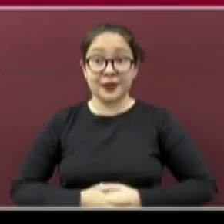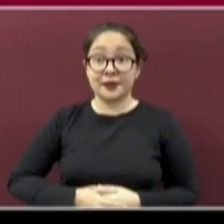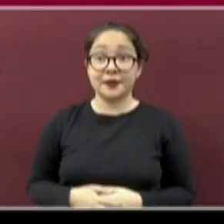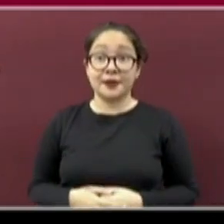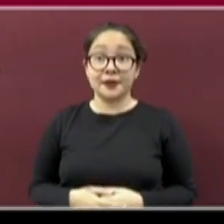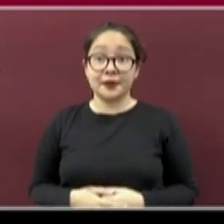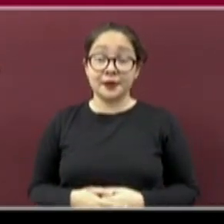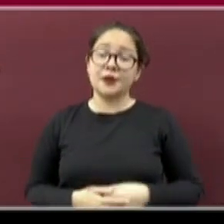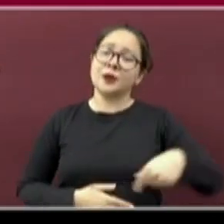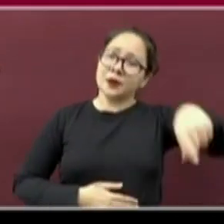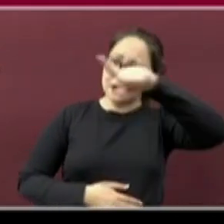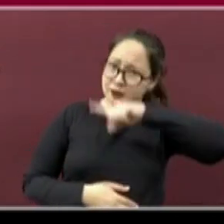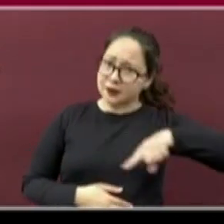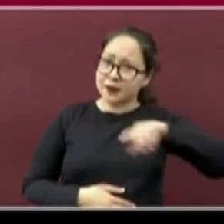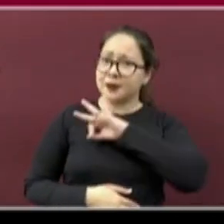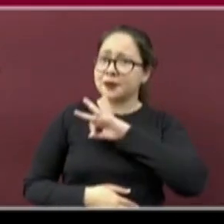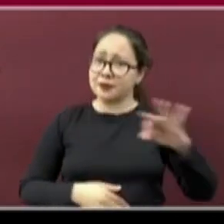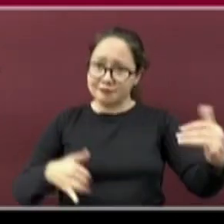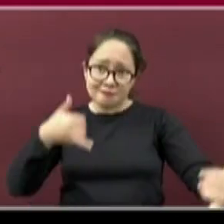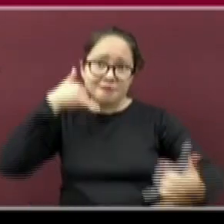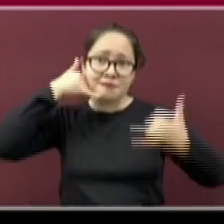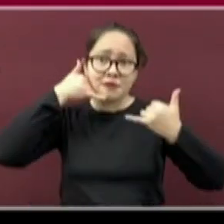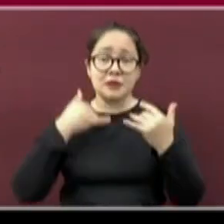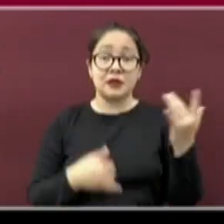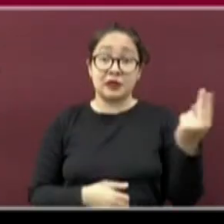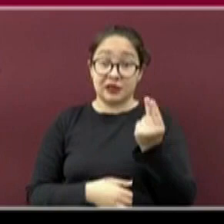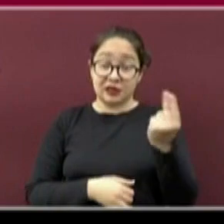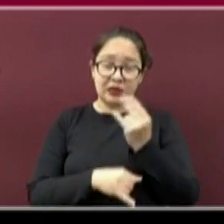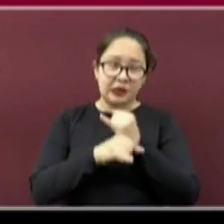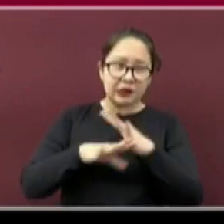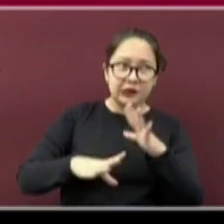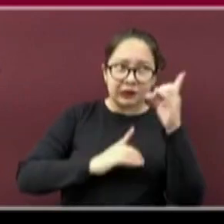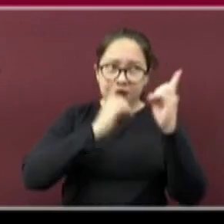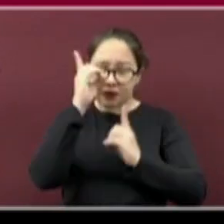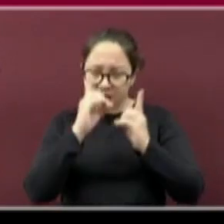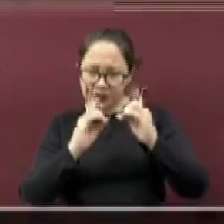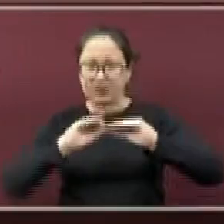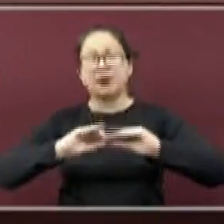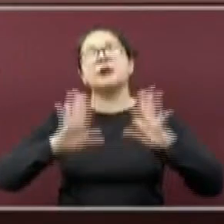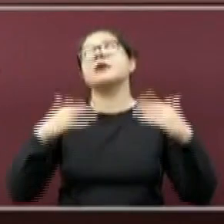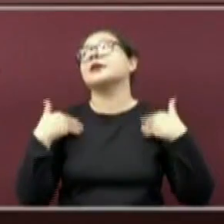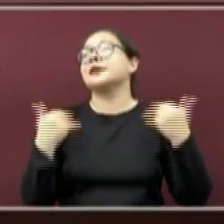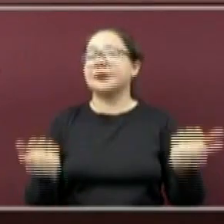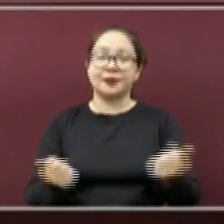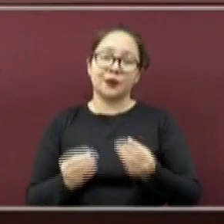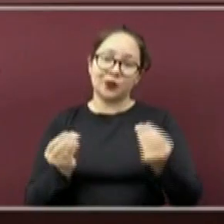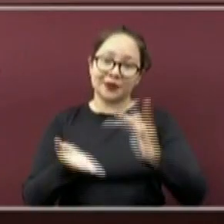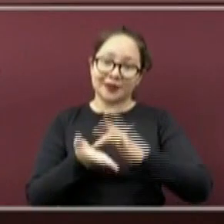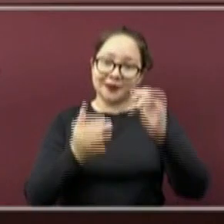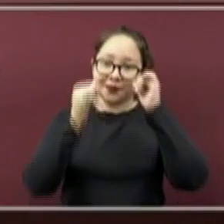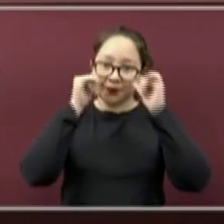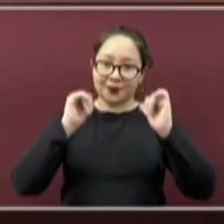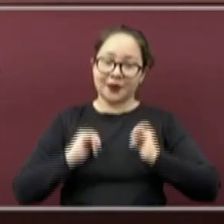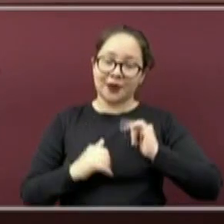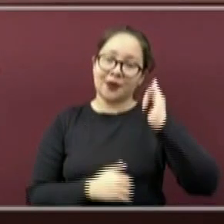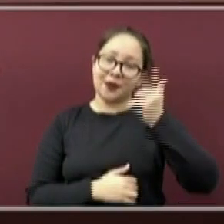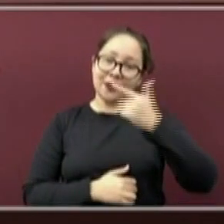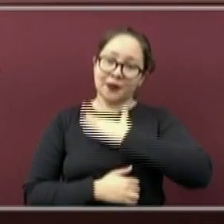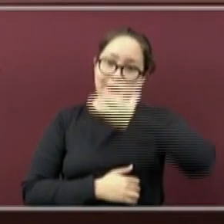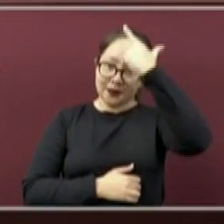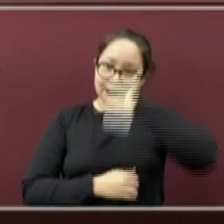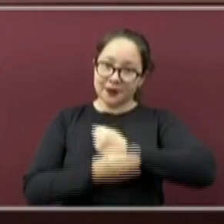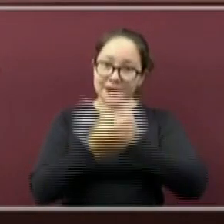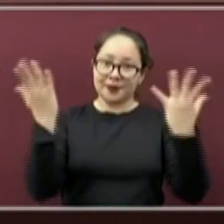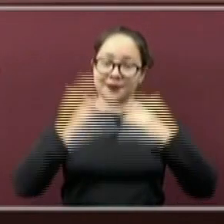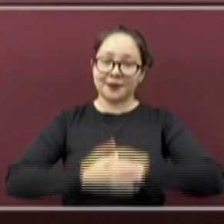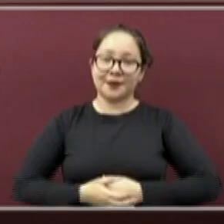800-0123-456, al cual puede usted marcar en caso de requerir asesoría o aclarar dudas. Muchas gracias por su atención y que tengan un